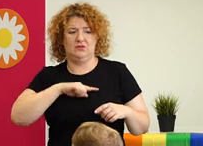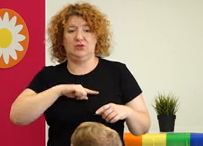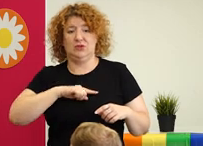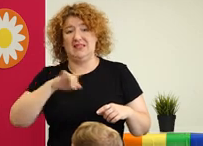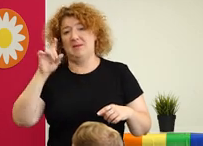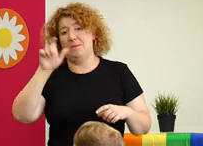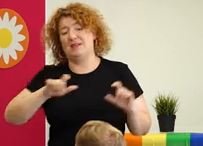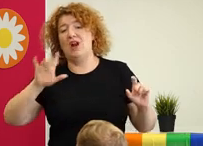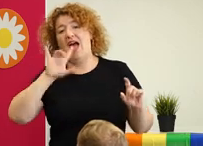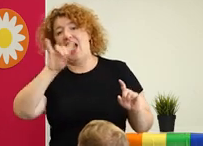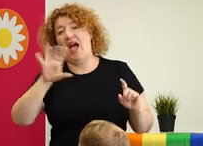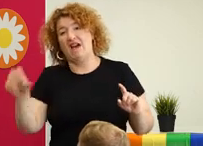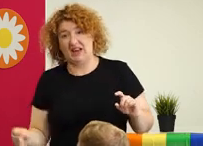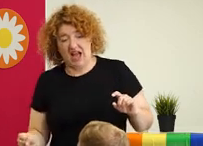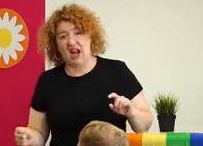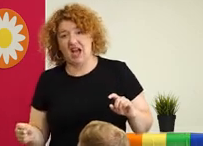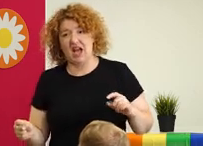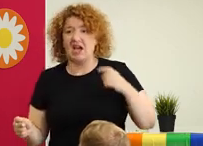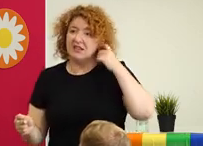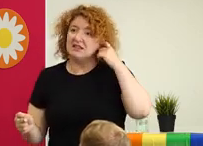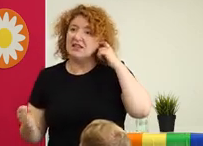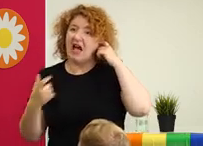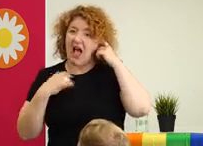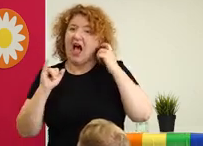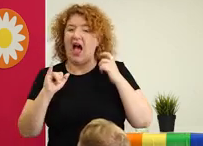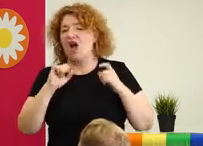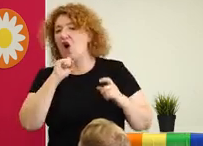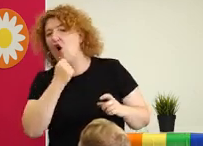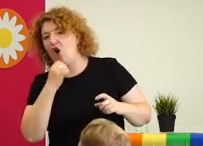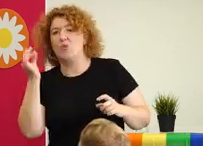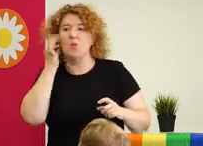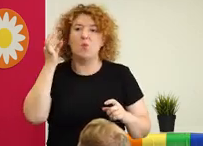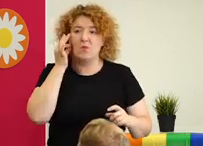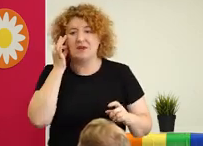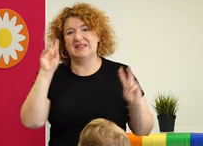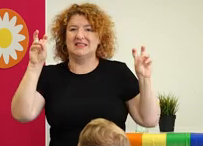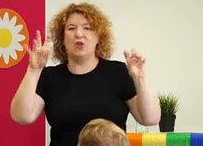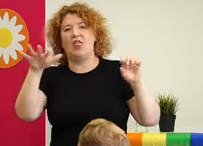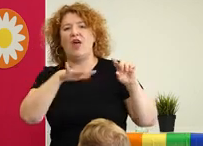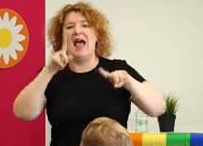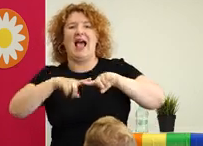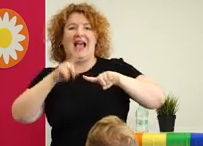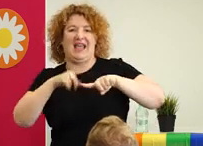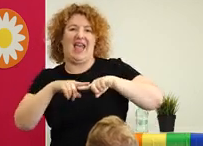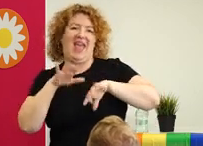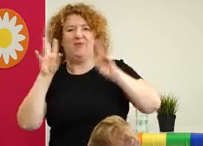existe misoginia dentro de lugares que se supone que son gay friendly, ¿no?